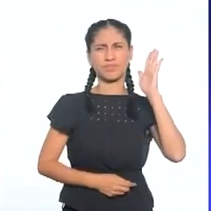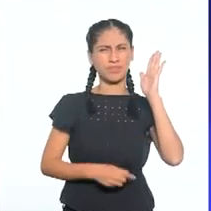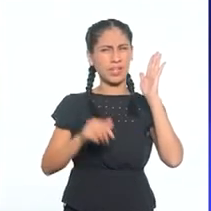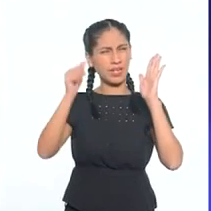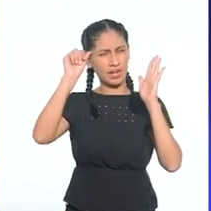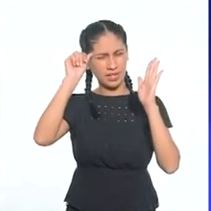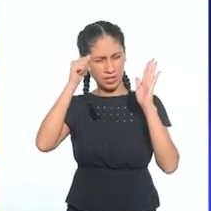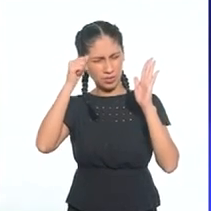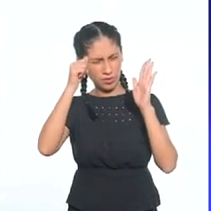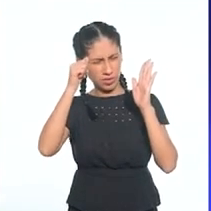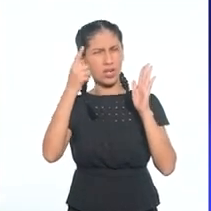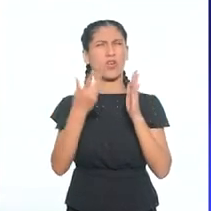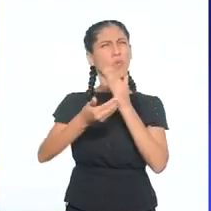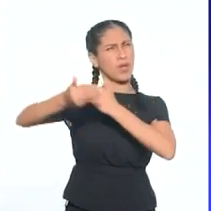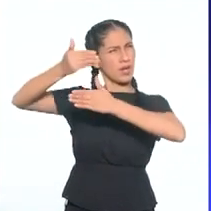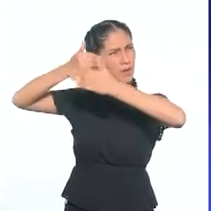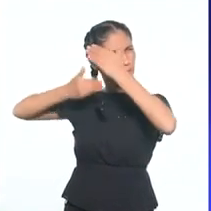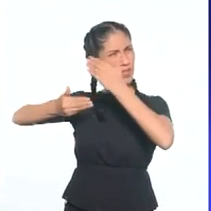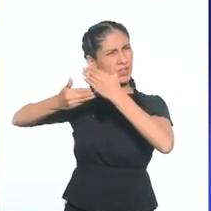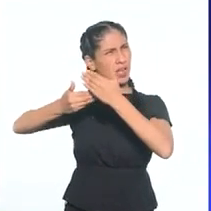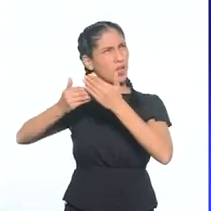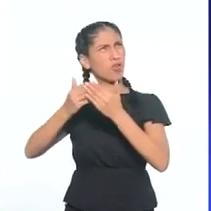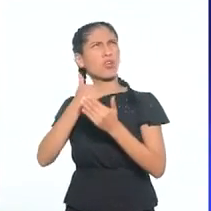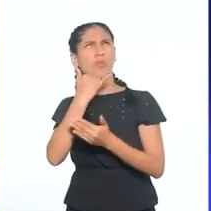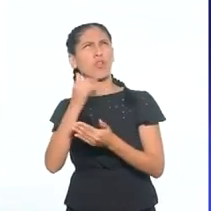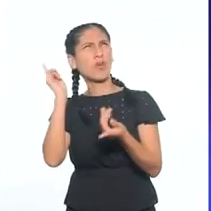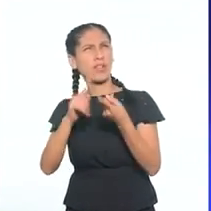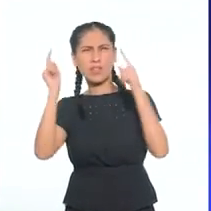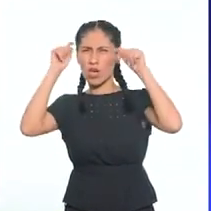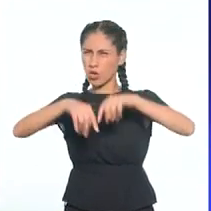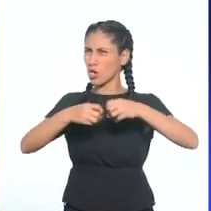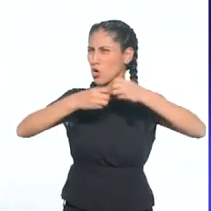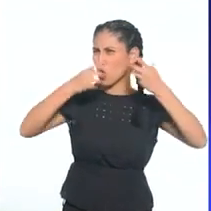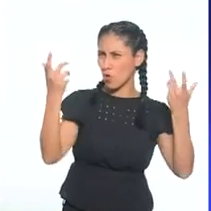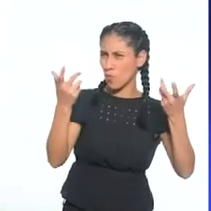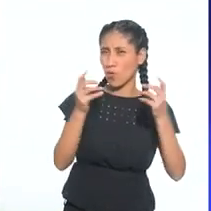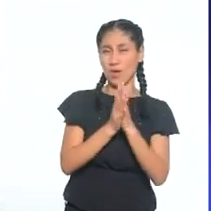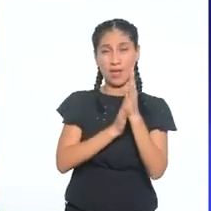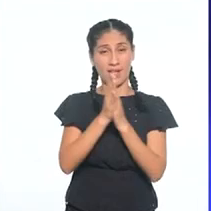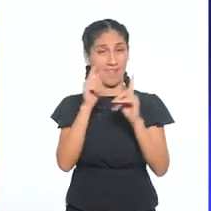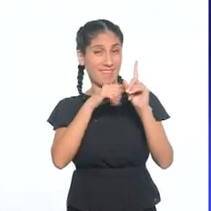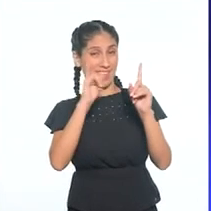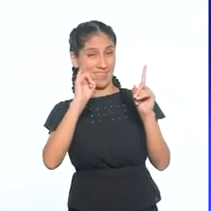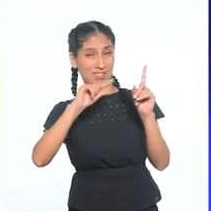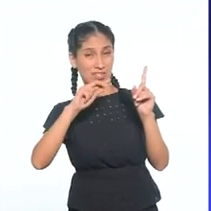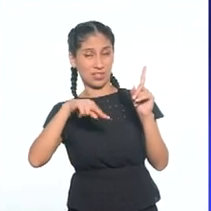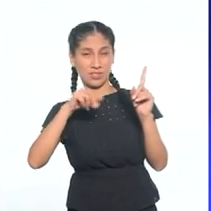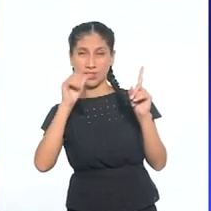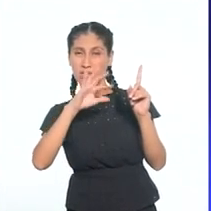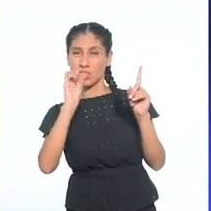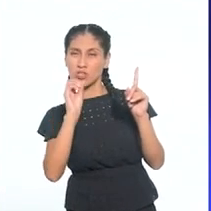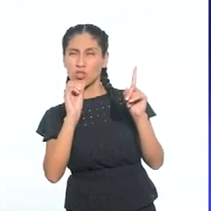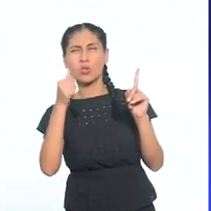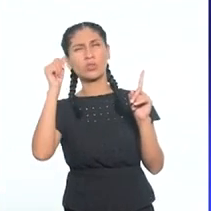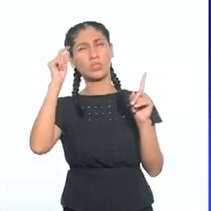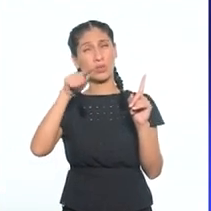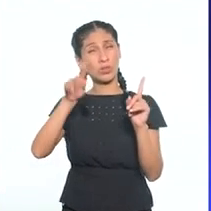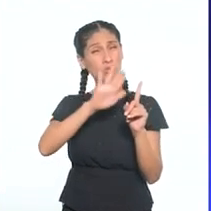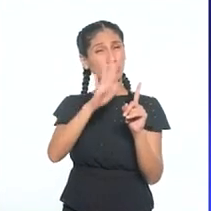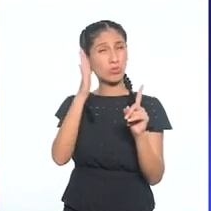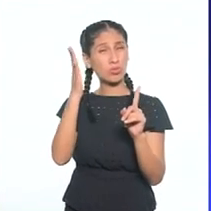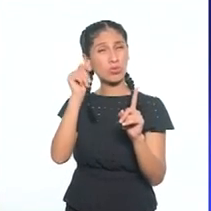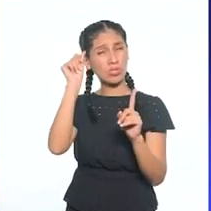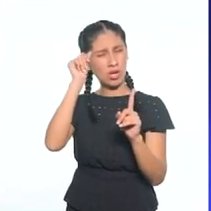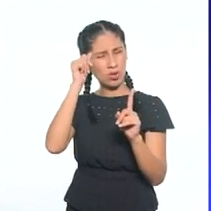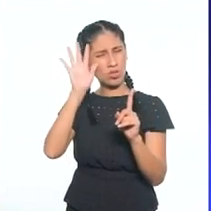para recordar un hecho del pasado desde el presente a ignacio le resultó doloroso recordar a su